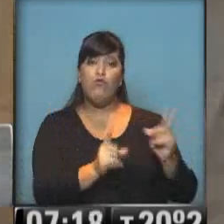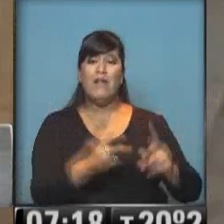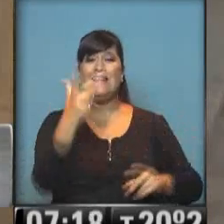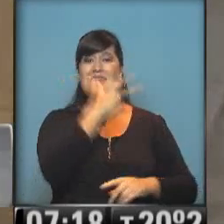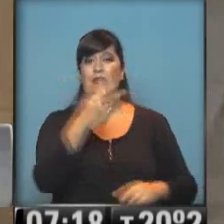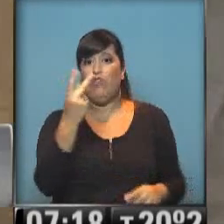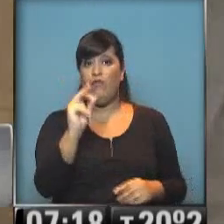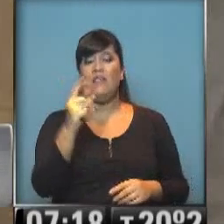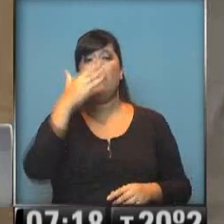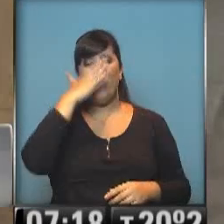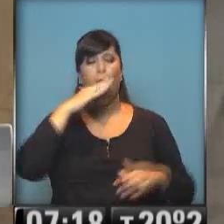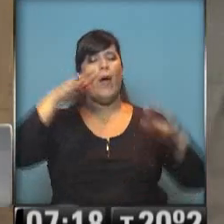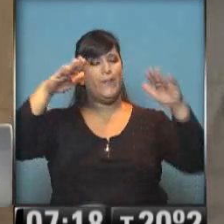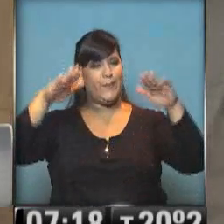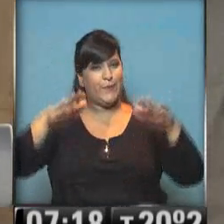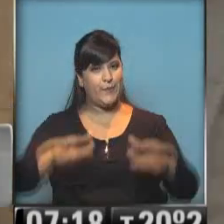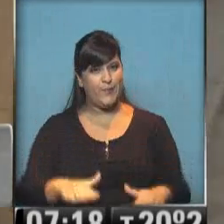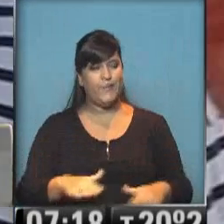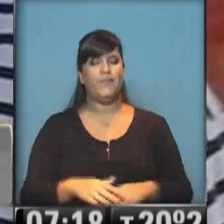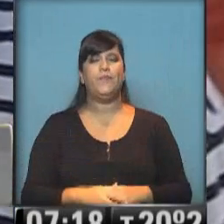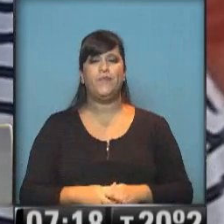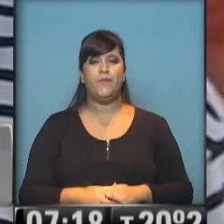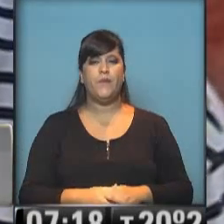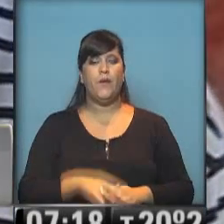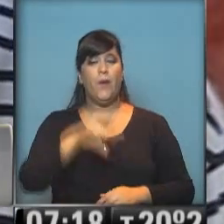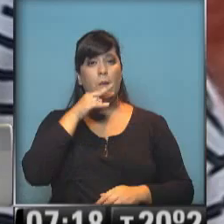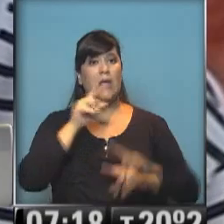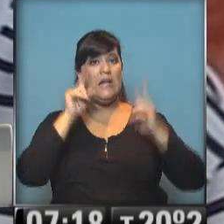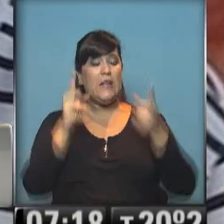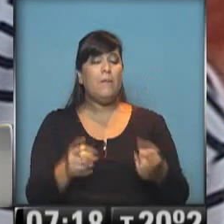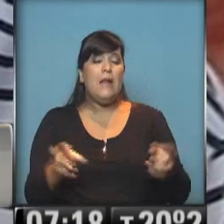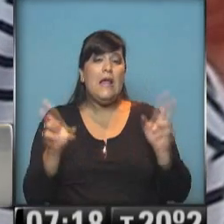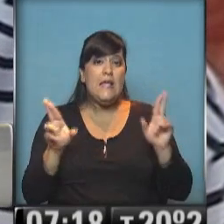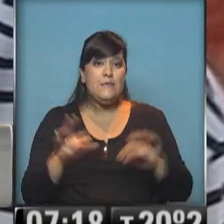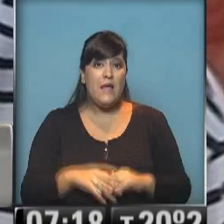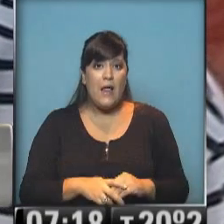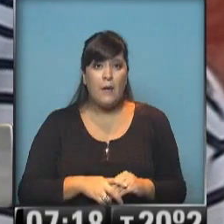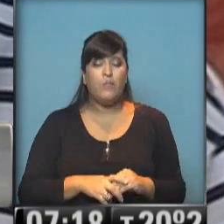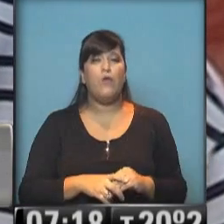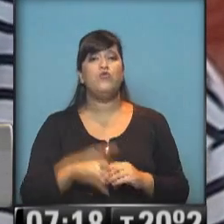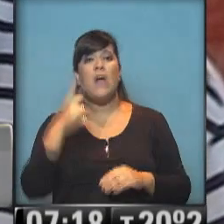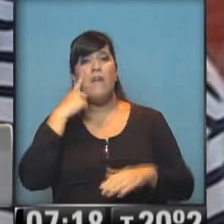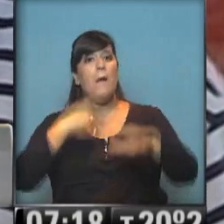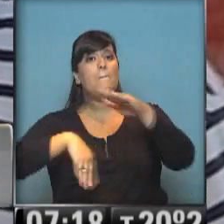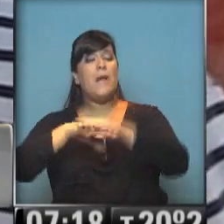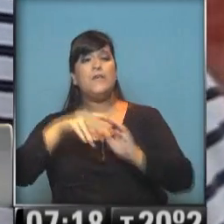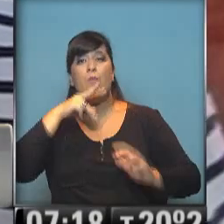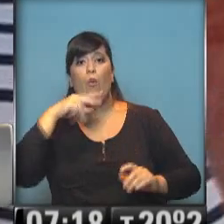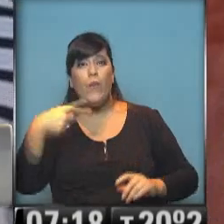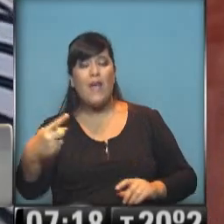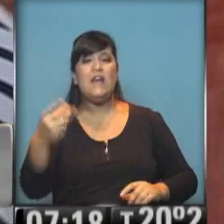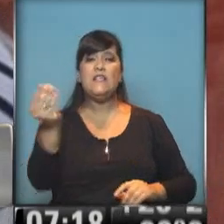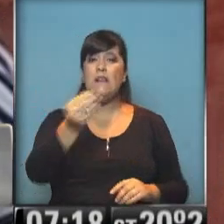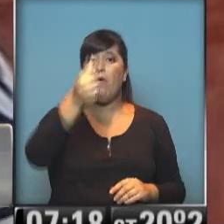pero empieza a bajar. Acá también esperemos que al punto que llegue, llegará viernes y el sábado o